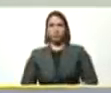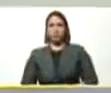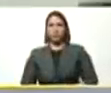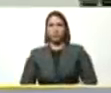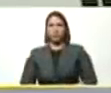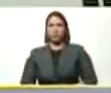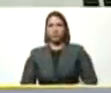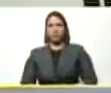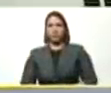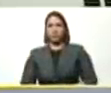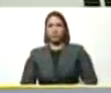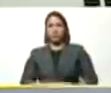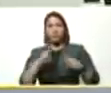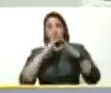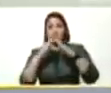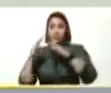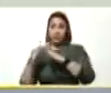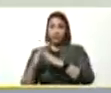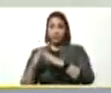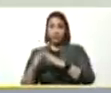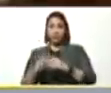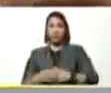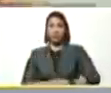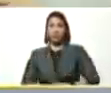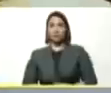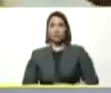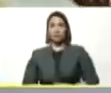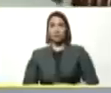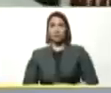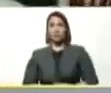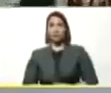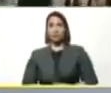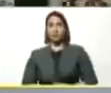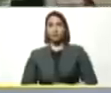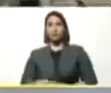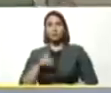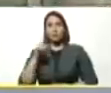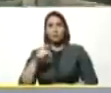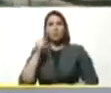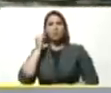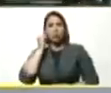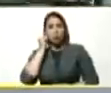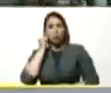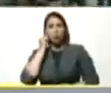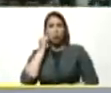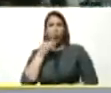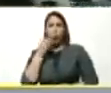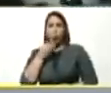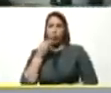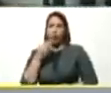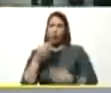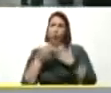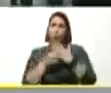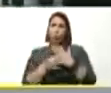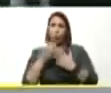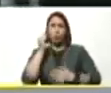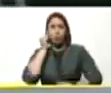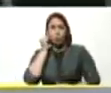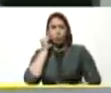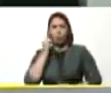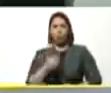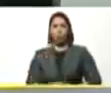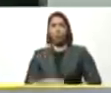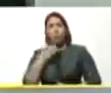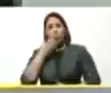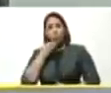vamos cumpliendo. Esta vivienda a Yandret, también una muchachita, fíjense, son los matrimonios jóvenes, es